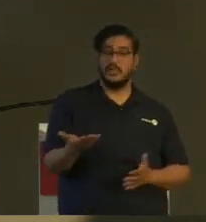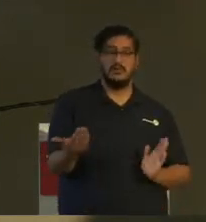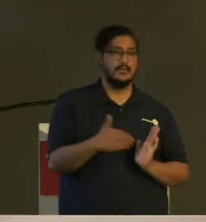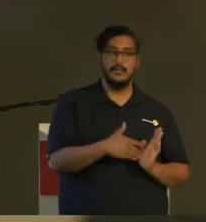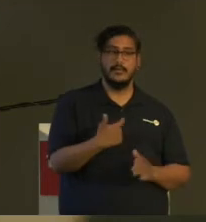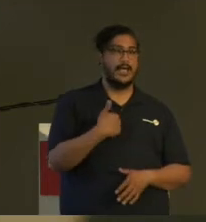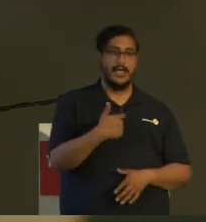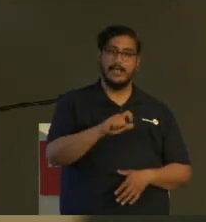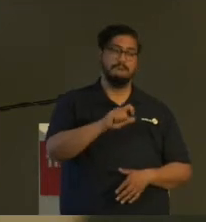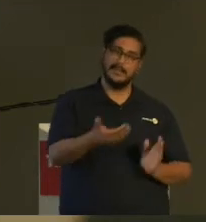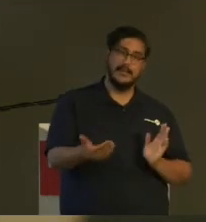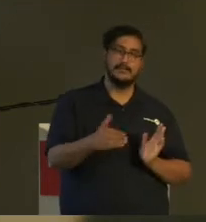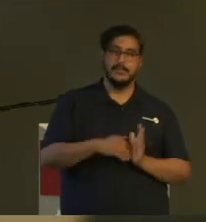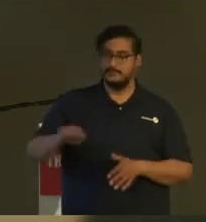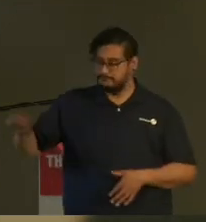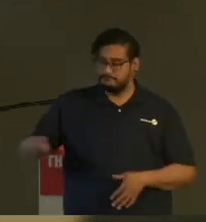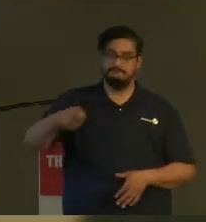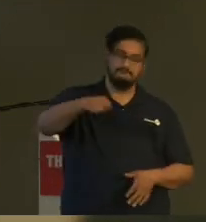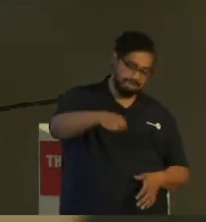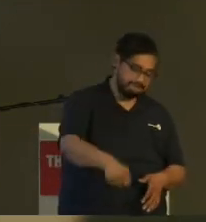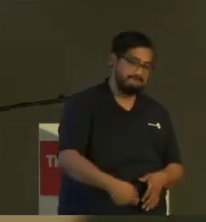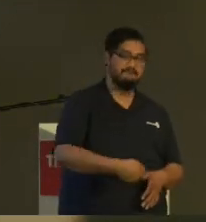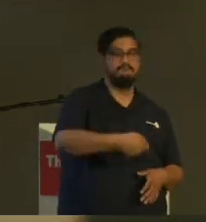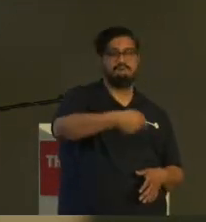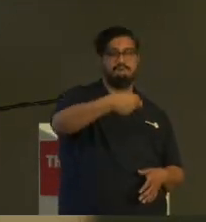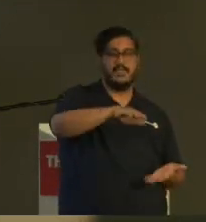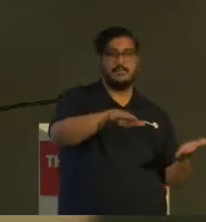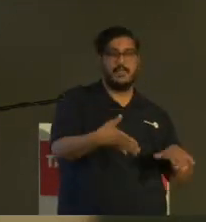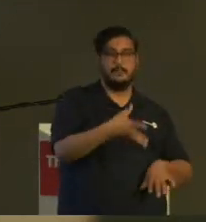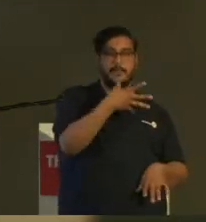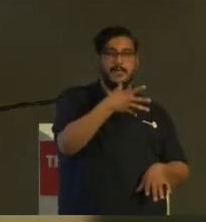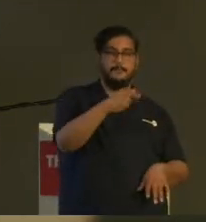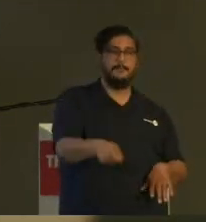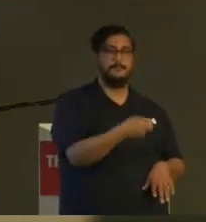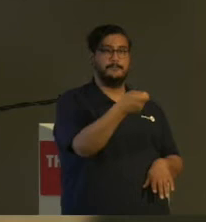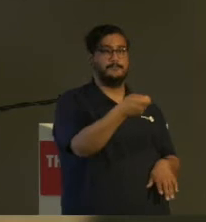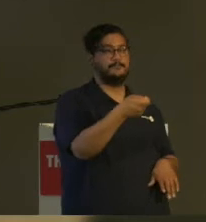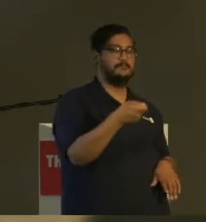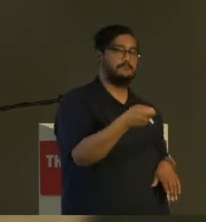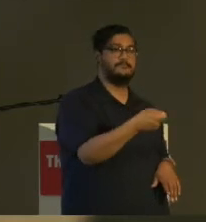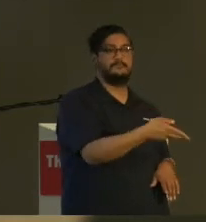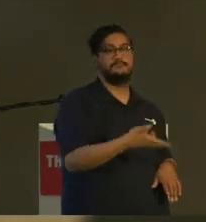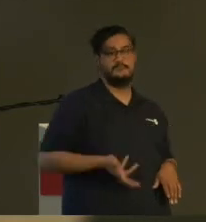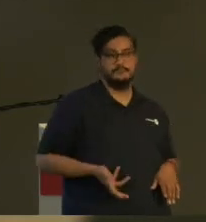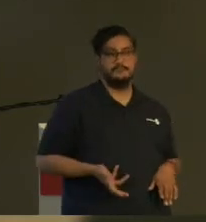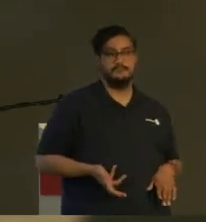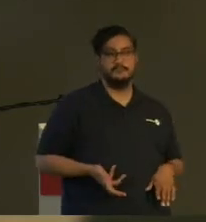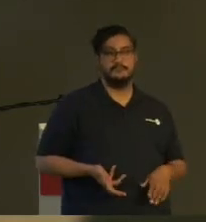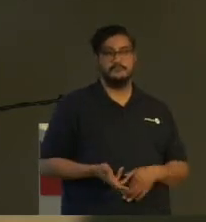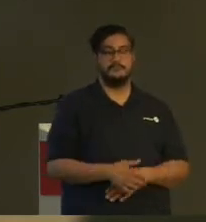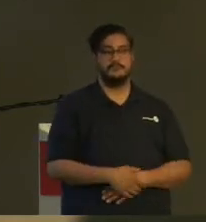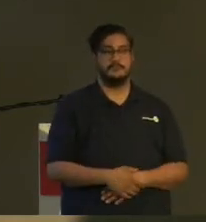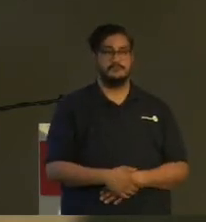que ponerme el guante de los tintes para sacar a la madre muerta y arrojarla después por el excusado que hay